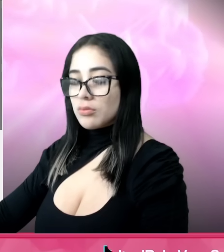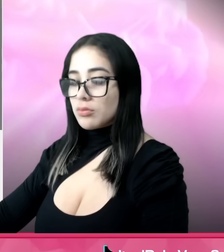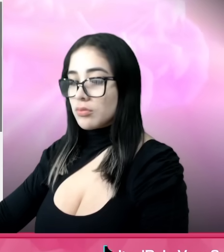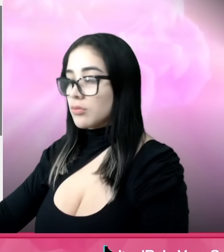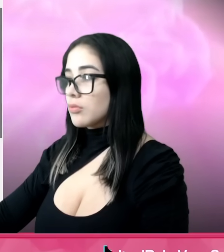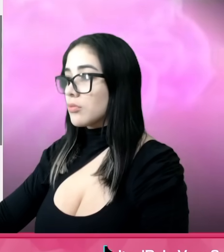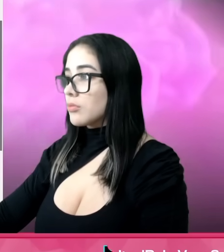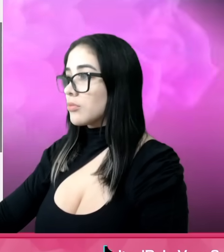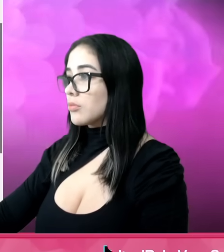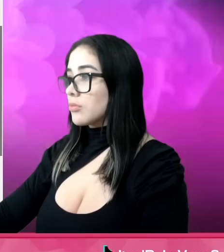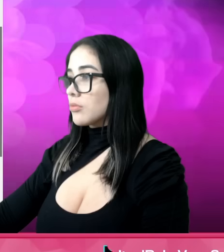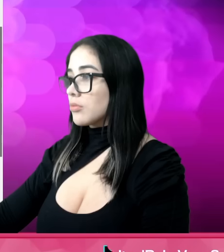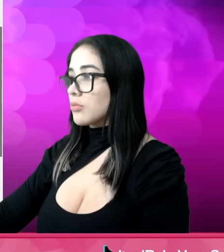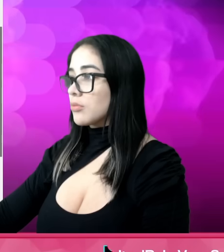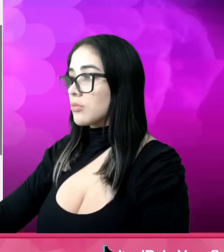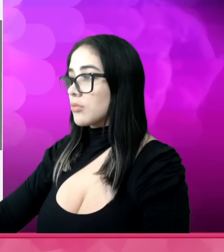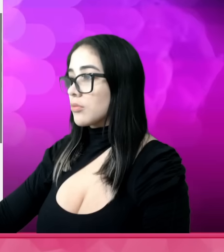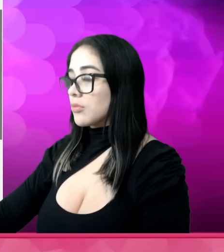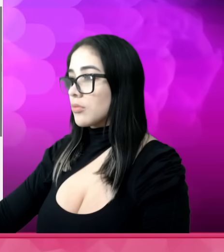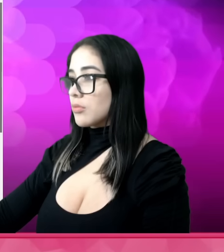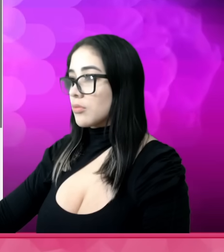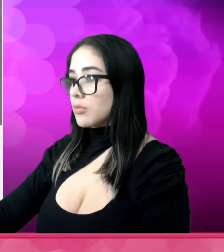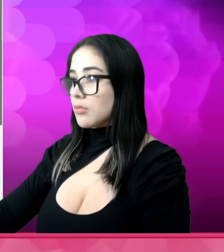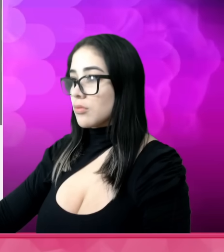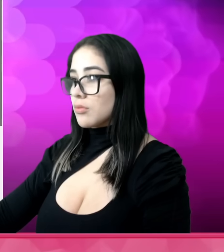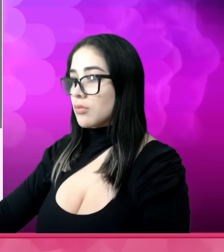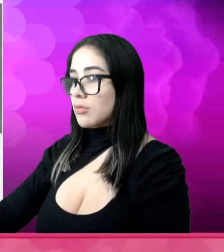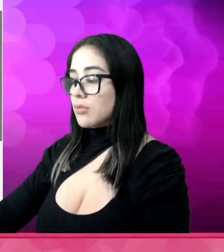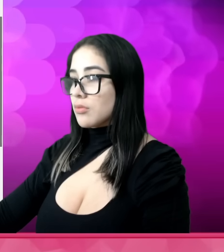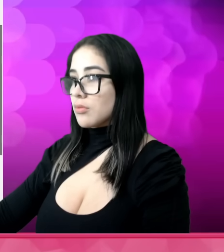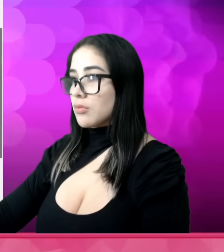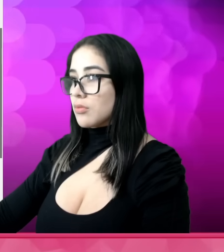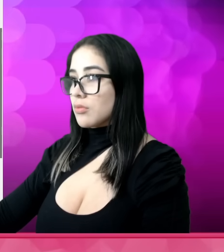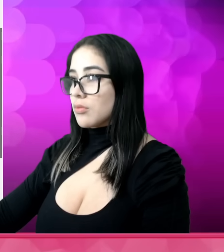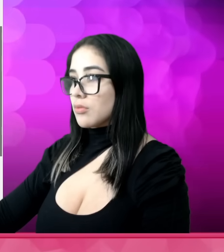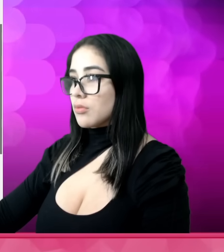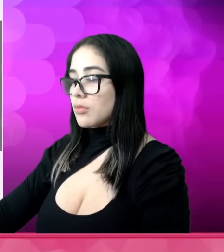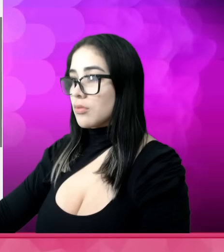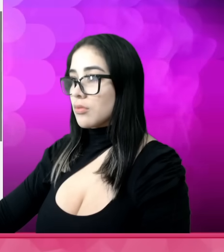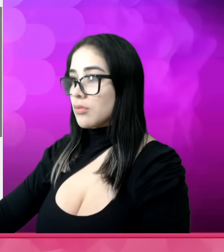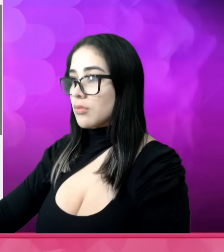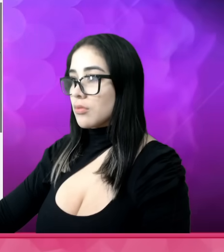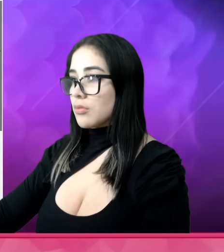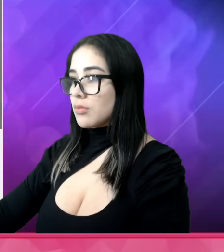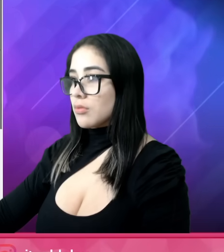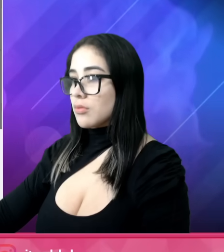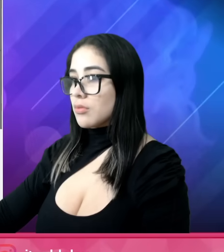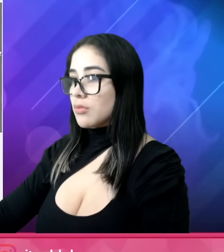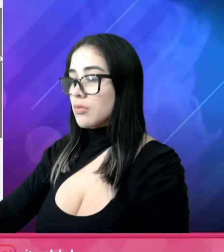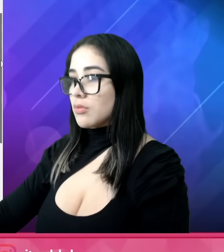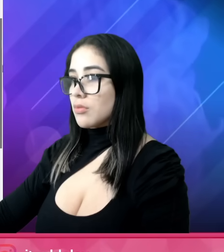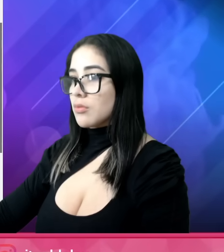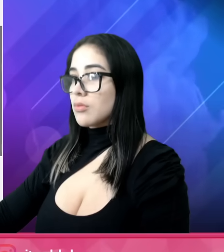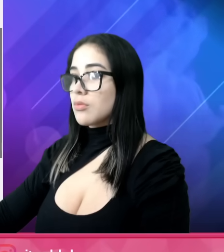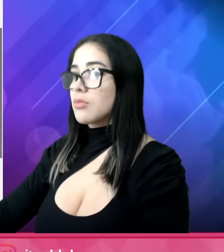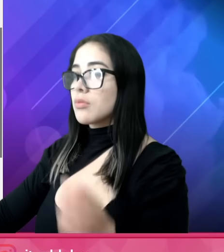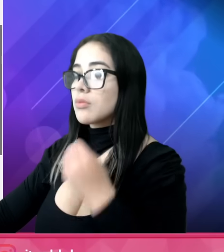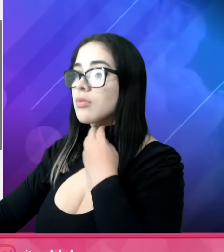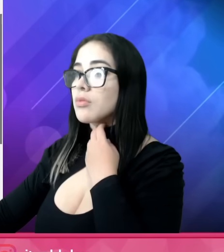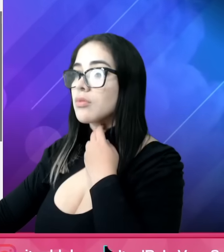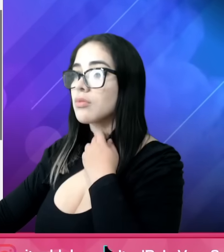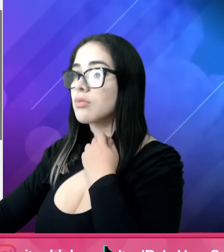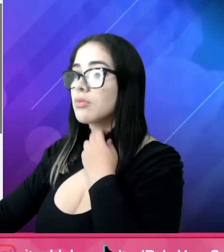prendió la alerta porque dijimos a ver elegido la retama ese Ejido es donde están unas este antenas eólicas de una empresa